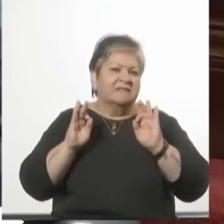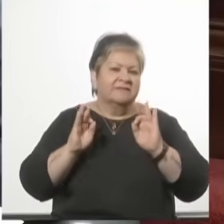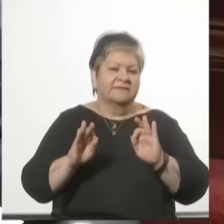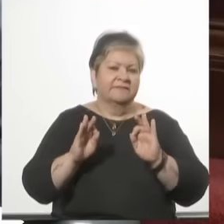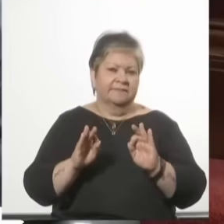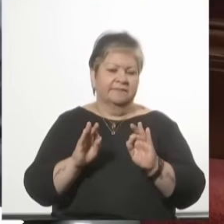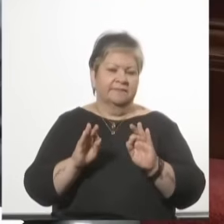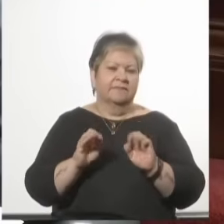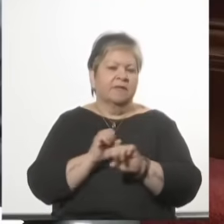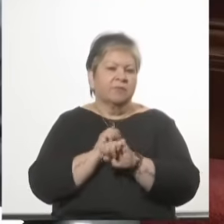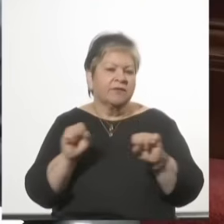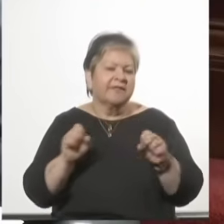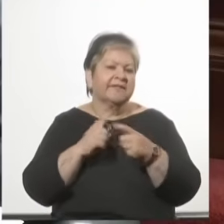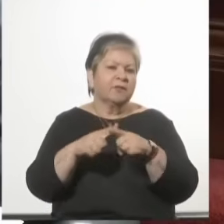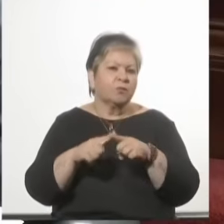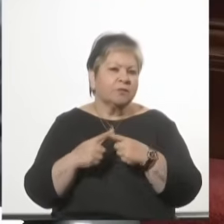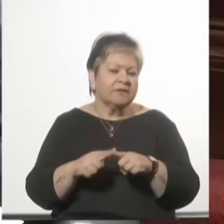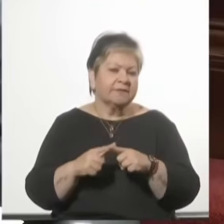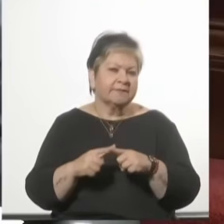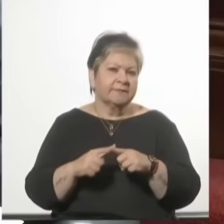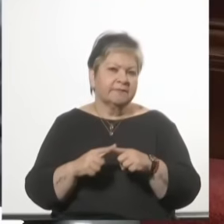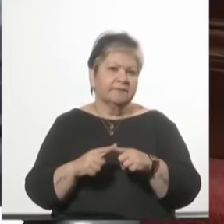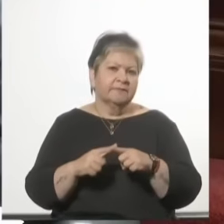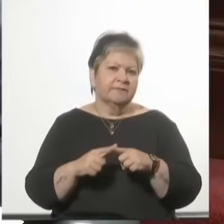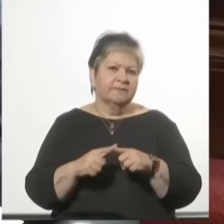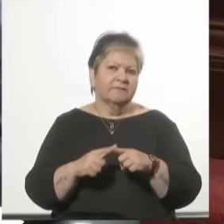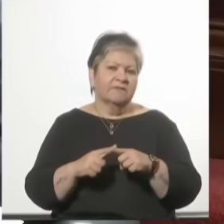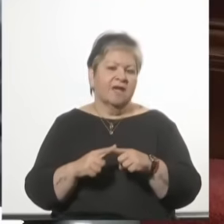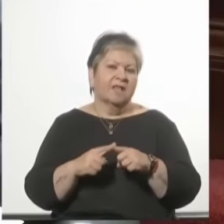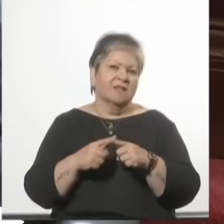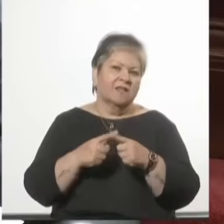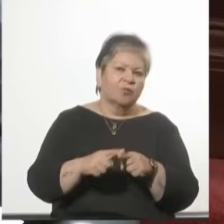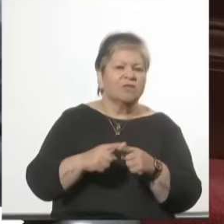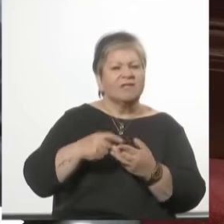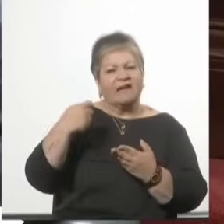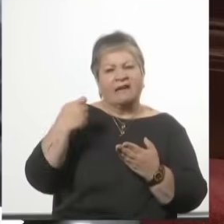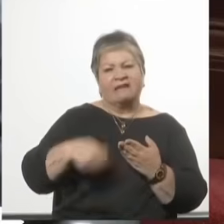acabado como para discutir una cuestión accesoria y menor como es la